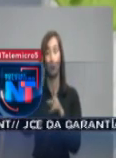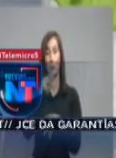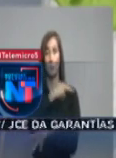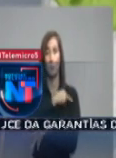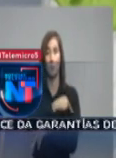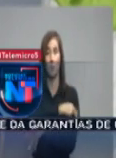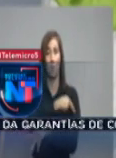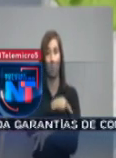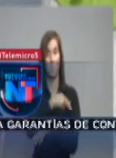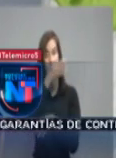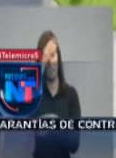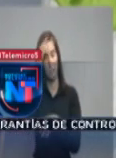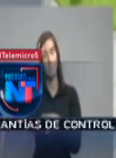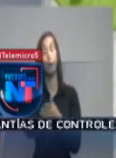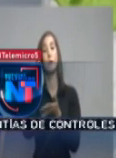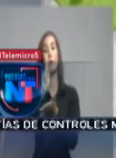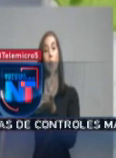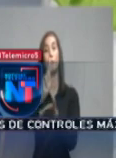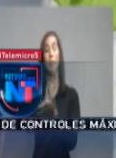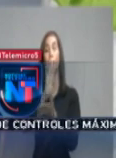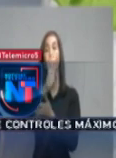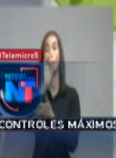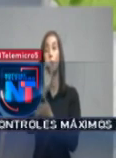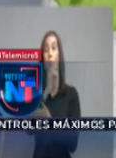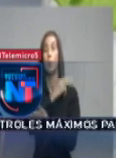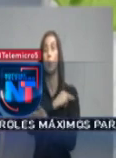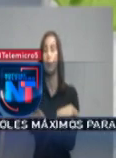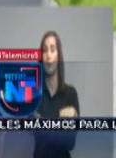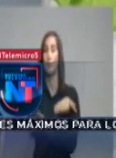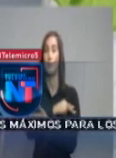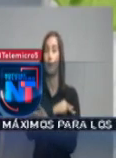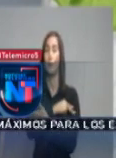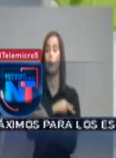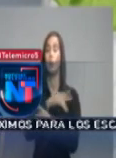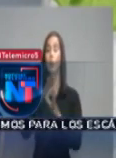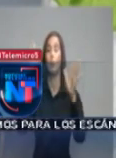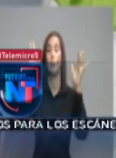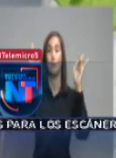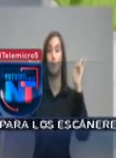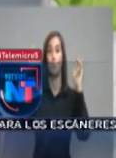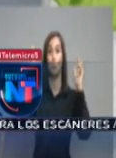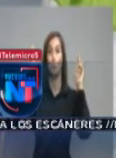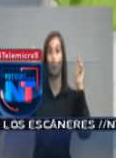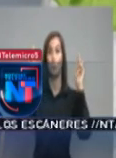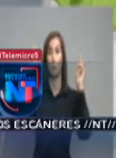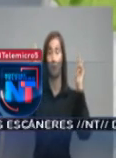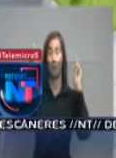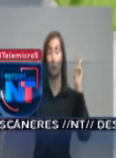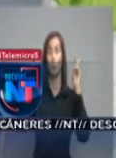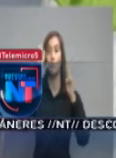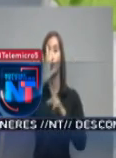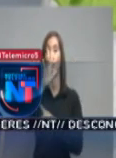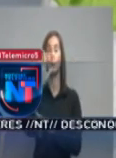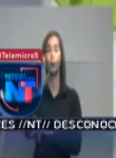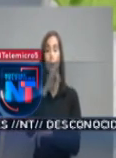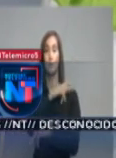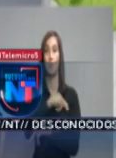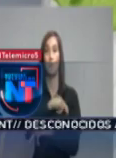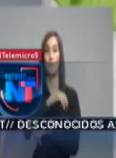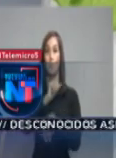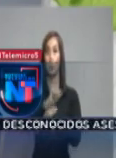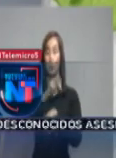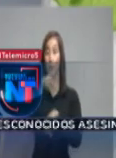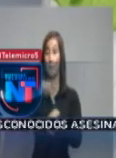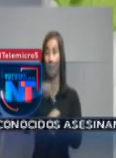En La Vega, 40. Y en Puerto Plata, 34. San Pedro de Macorís, 2.